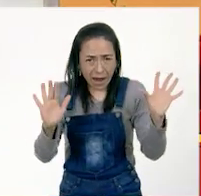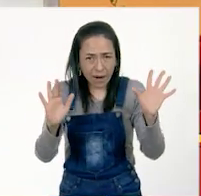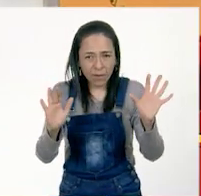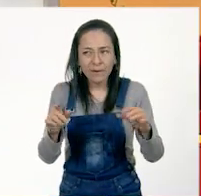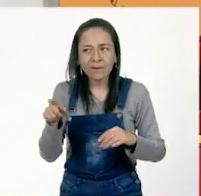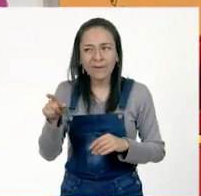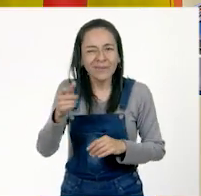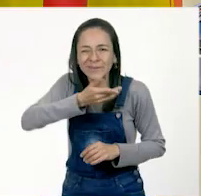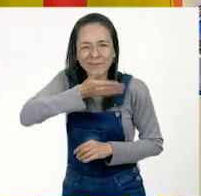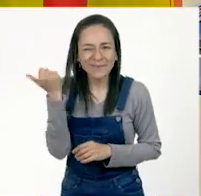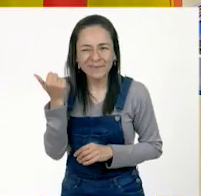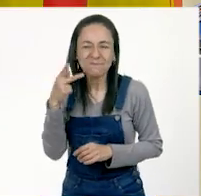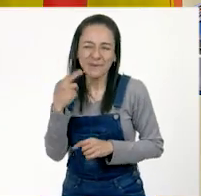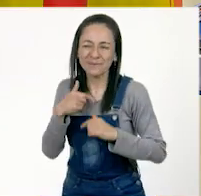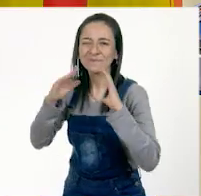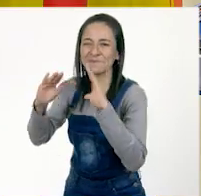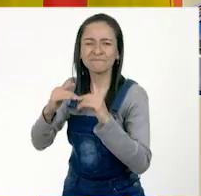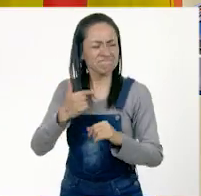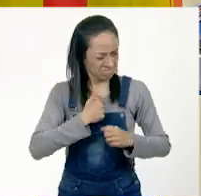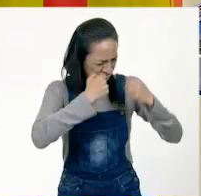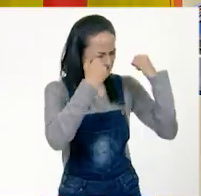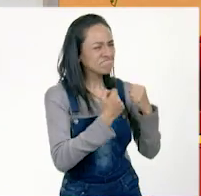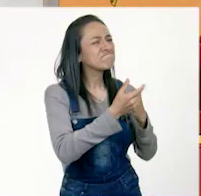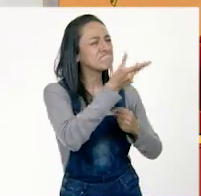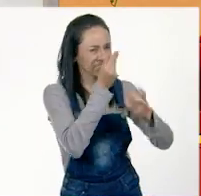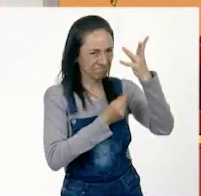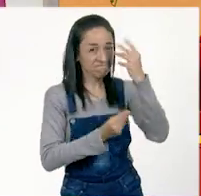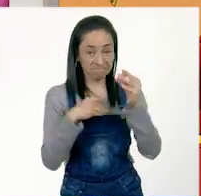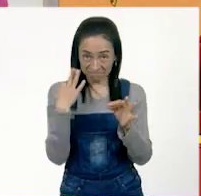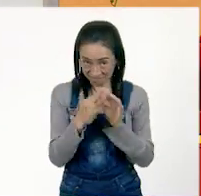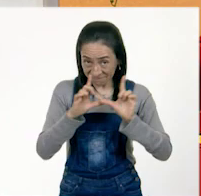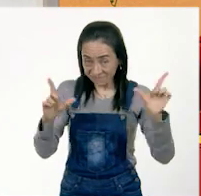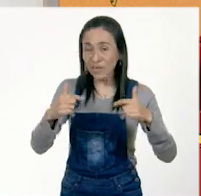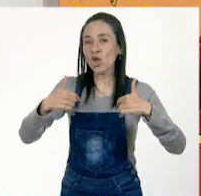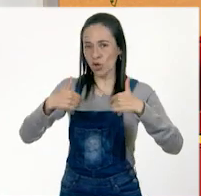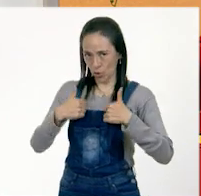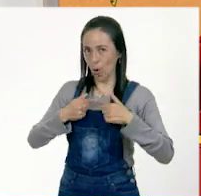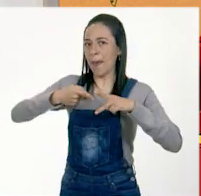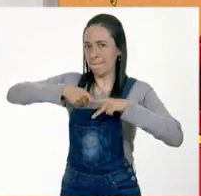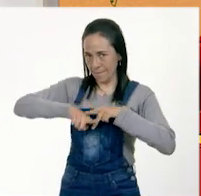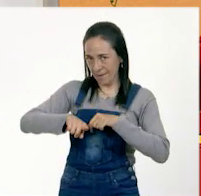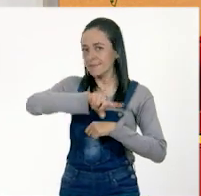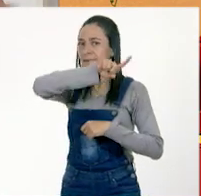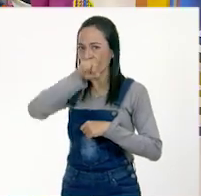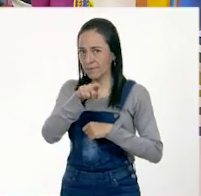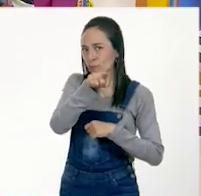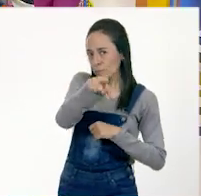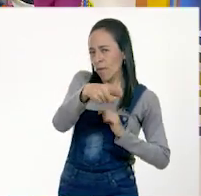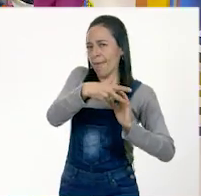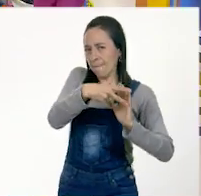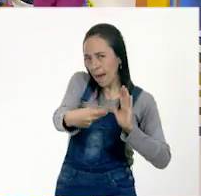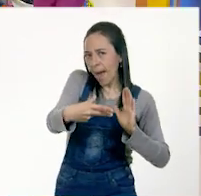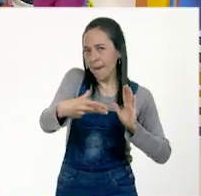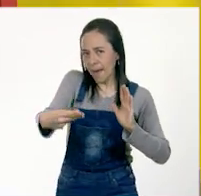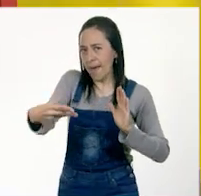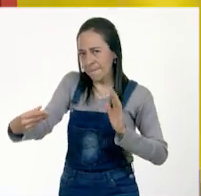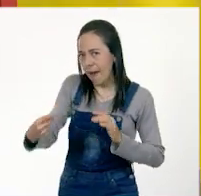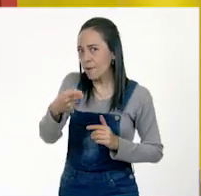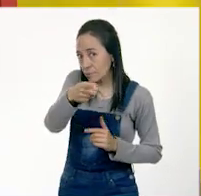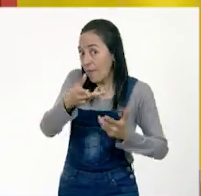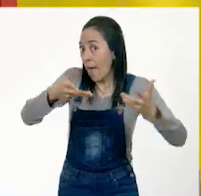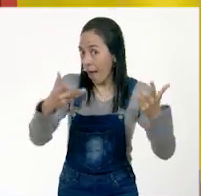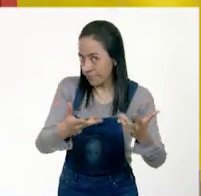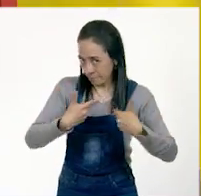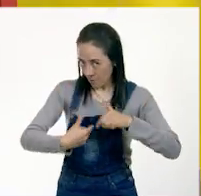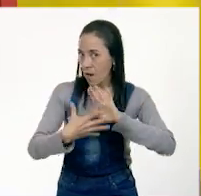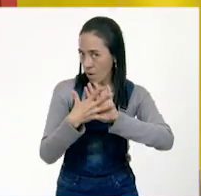pero te la vamos a enseñar. Me la aprendo. ¿Listo? Listo. Yo digo la frase y ustedes la van repitiendo conmigo y van haciendo lo que hago. Sí.